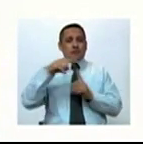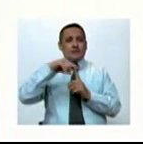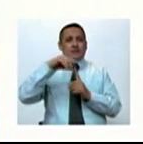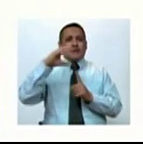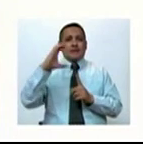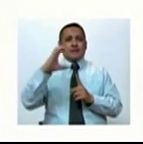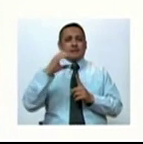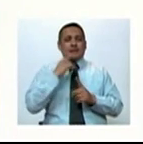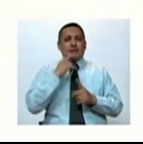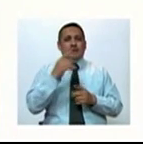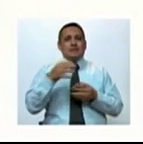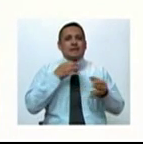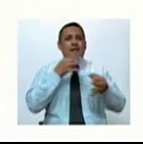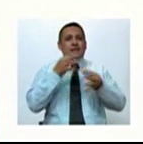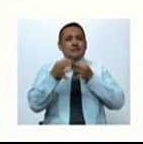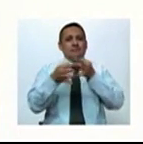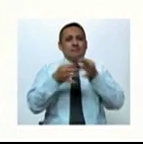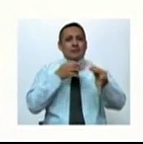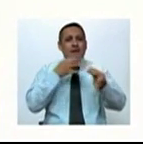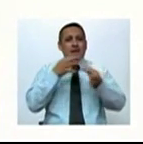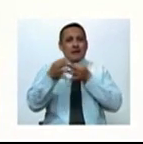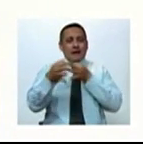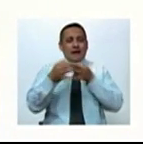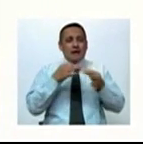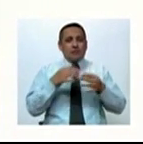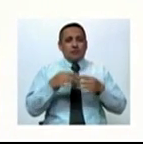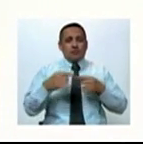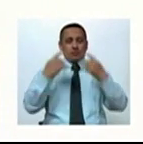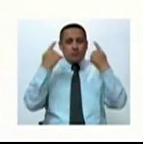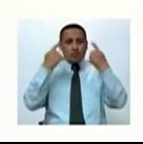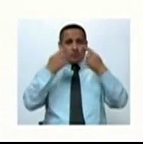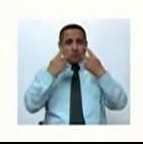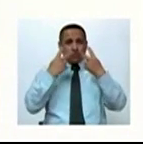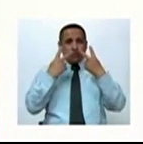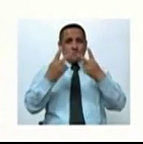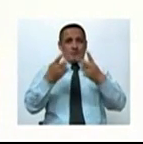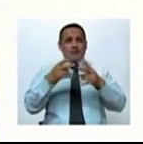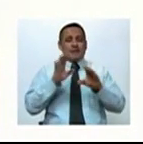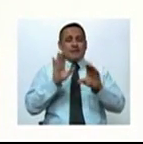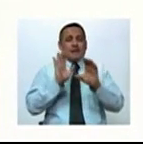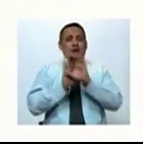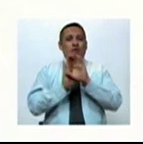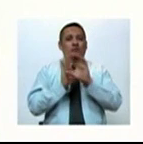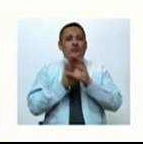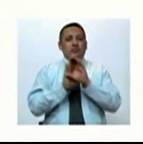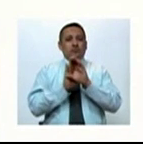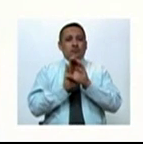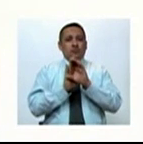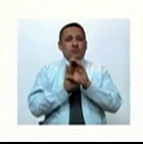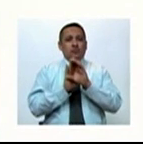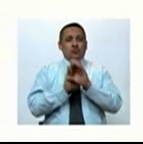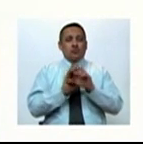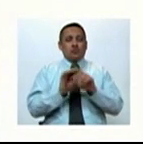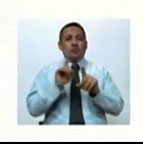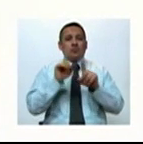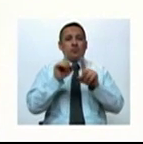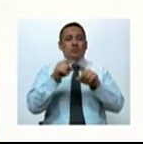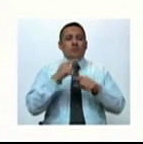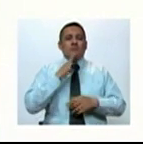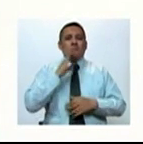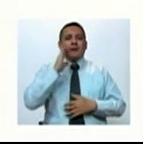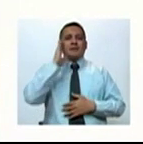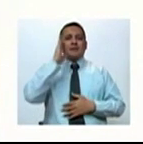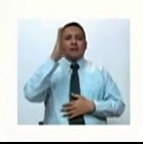tribunal está interpretando desde la perspectiva de la Constitución